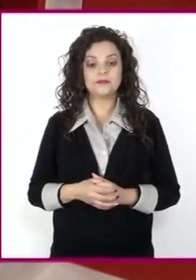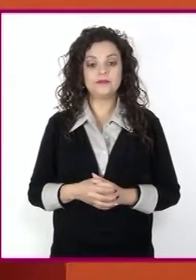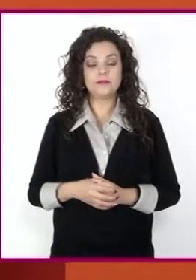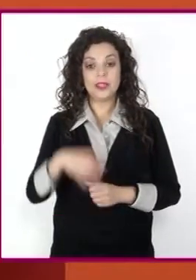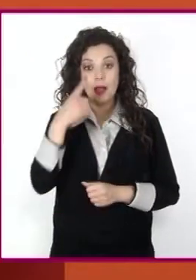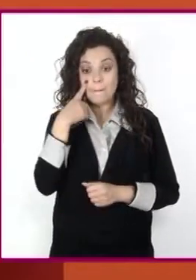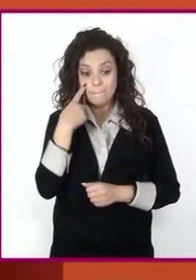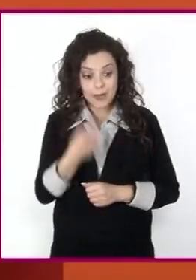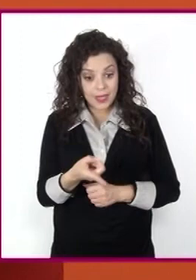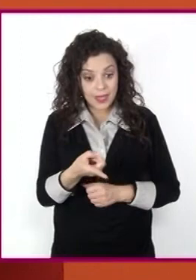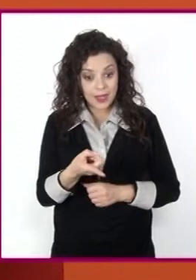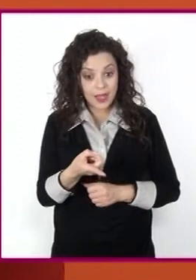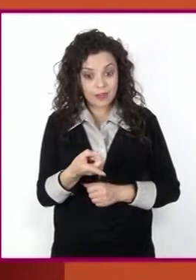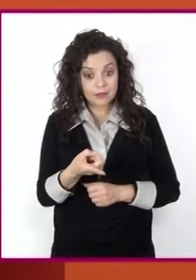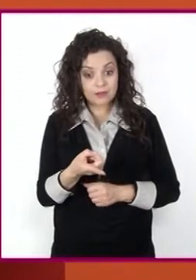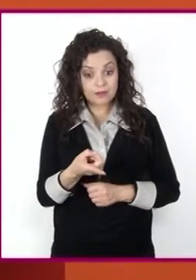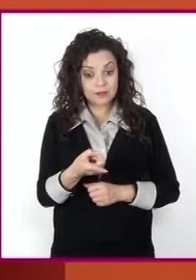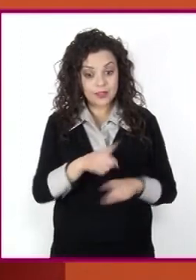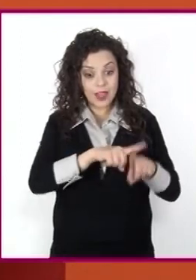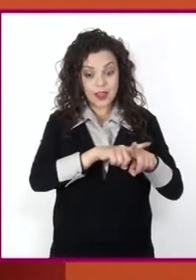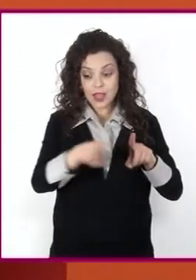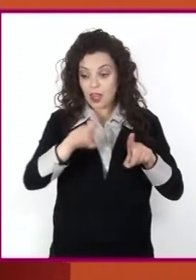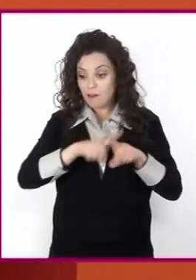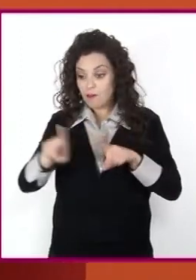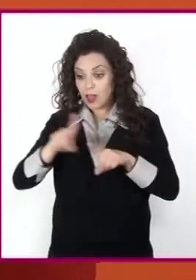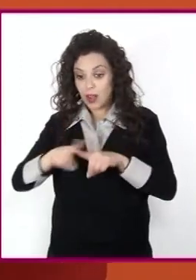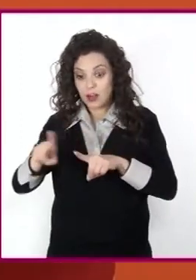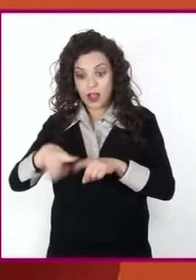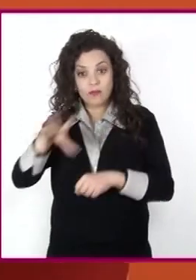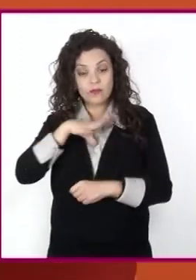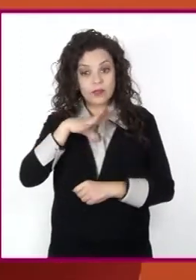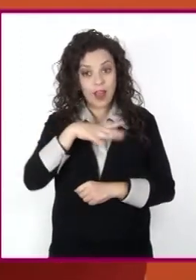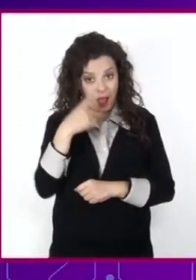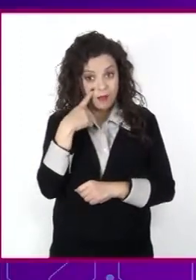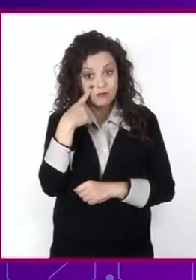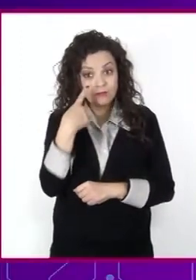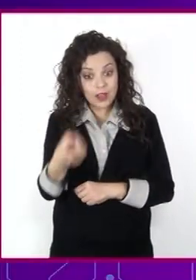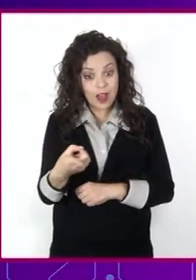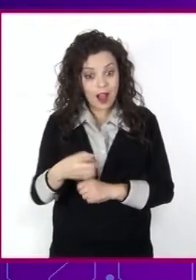Mire, maestra, ¿puede ver qué diferentes pueden ser?